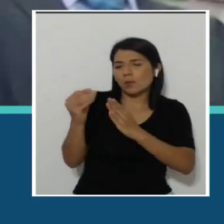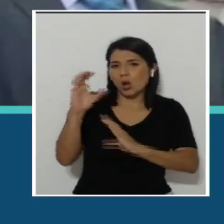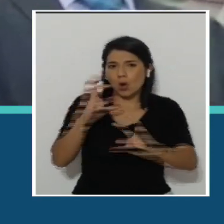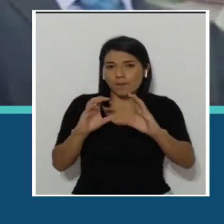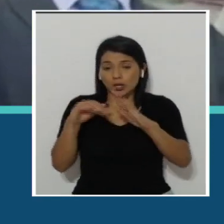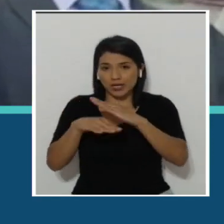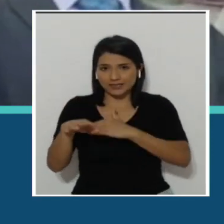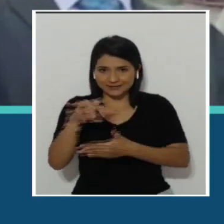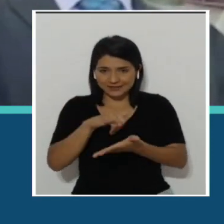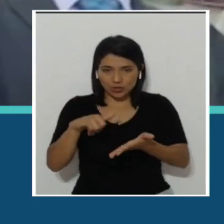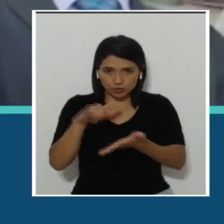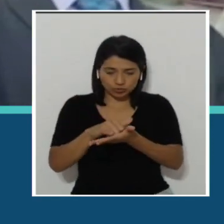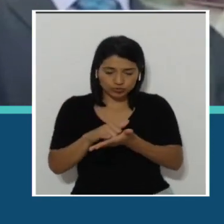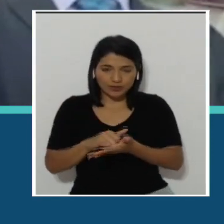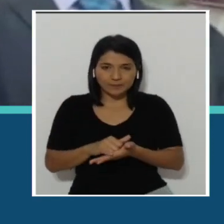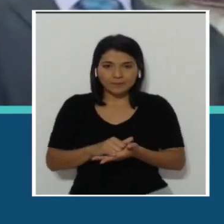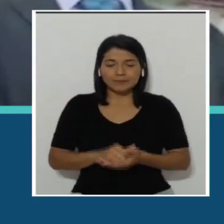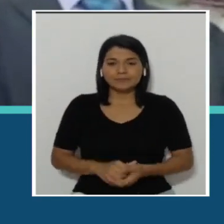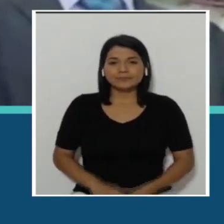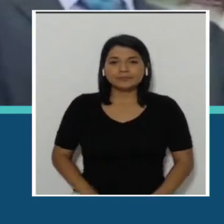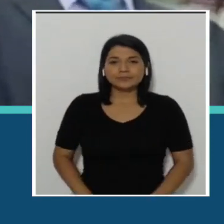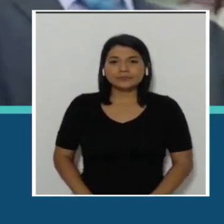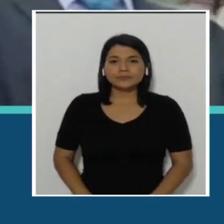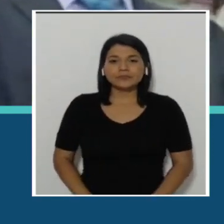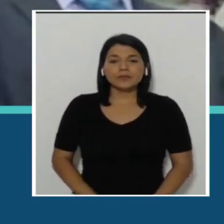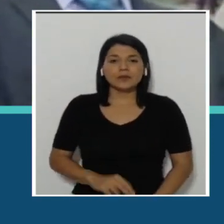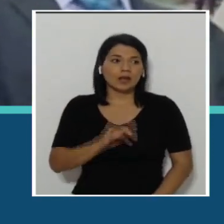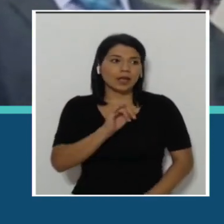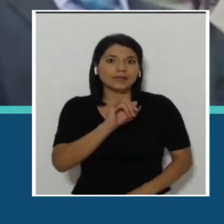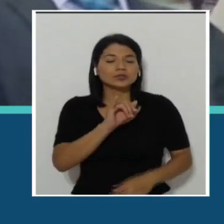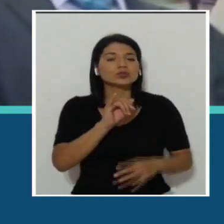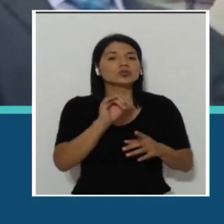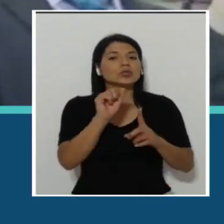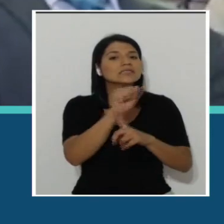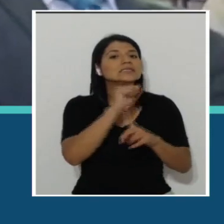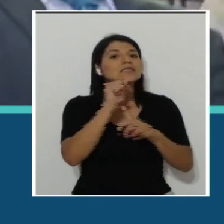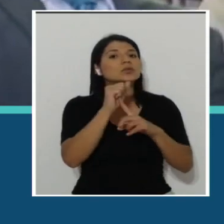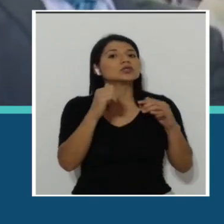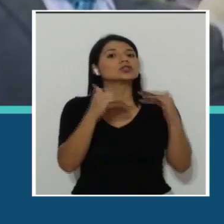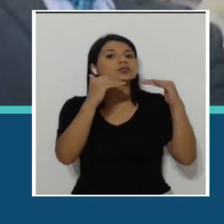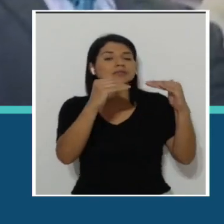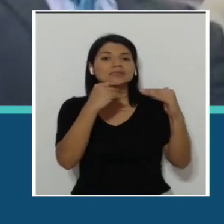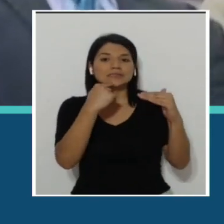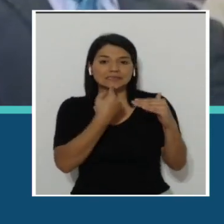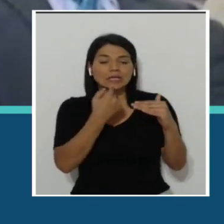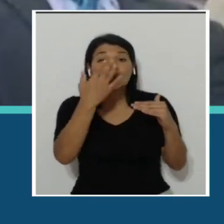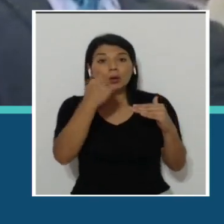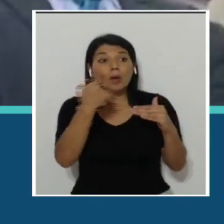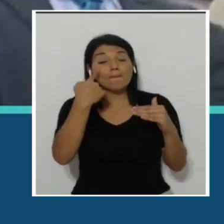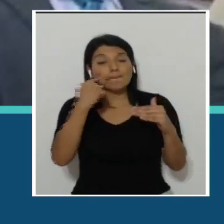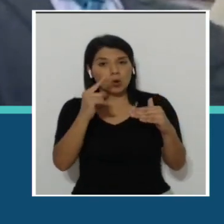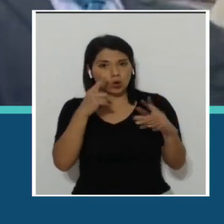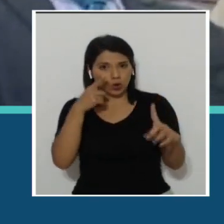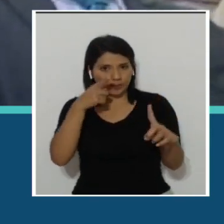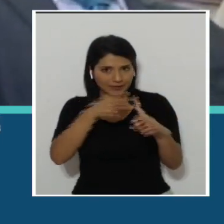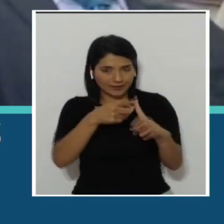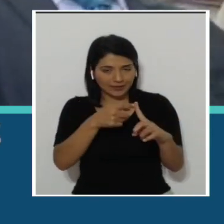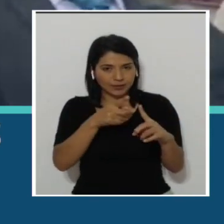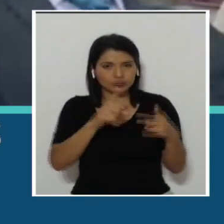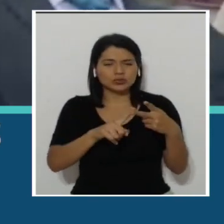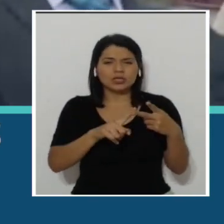trata de un caso de alto nivel, no solo por los objetivos que estamos abordando, sino por el impacto que va a tener